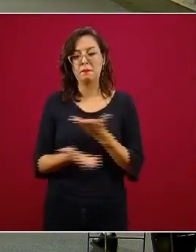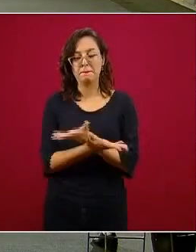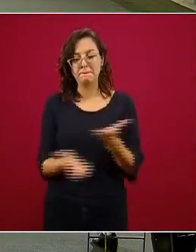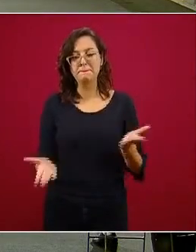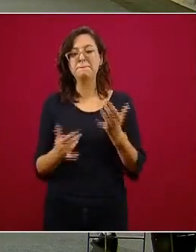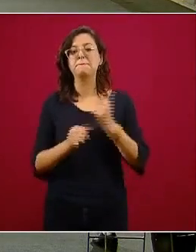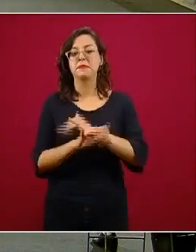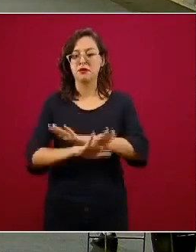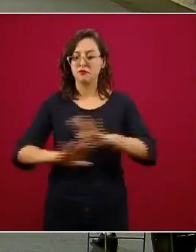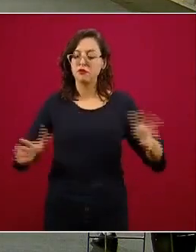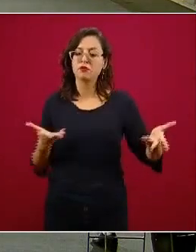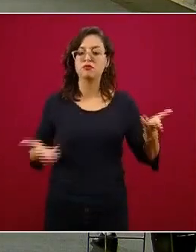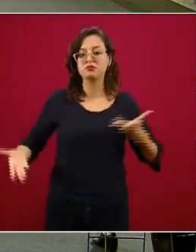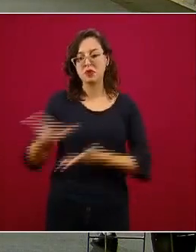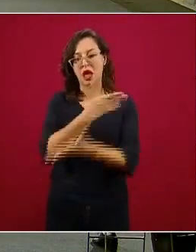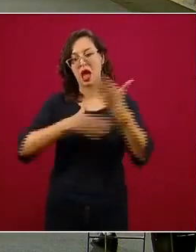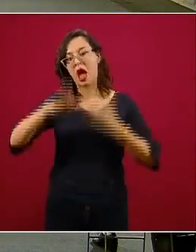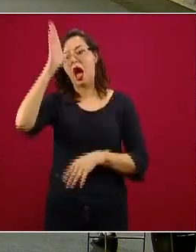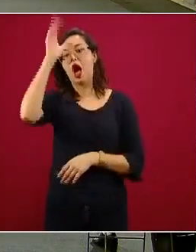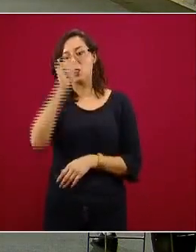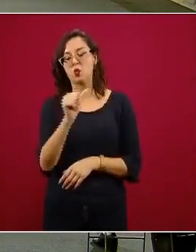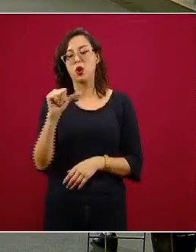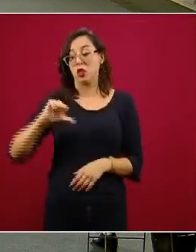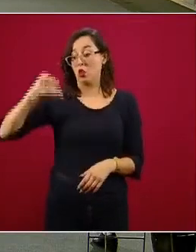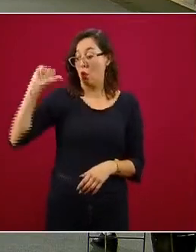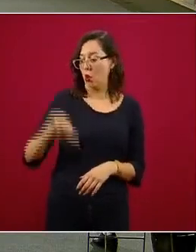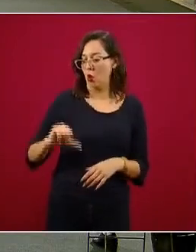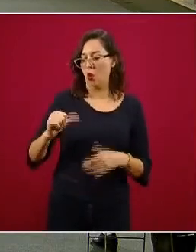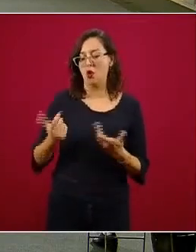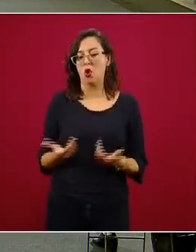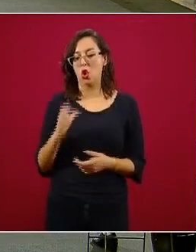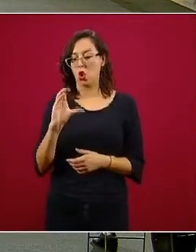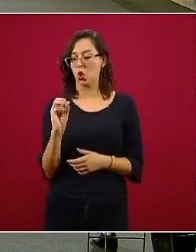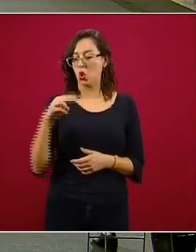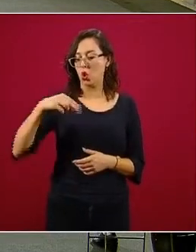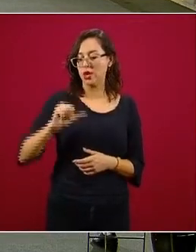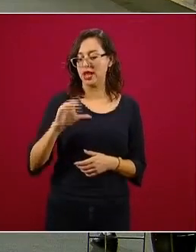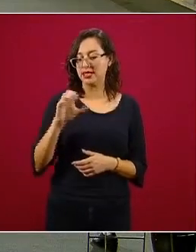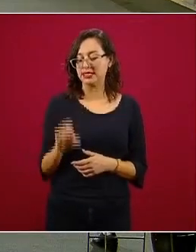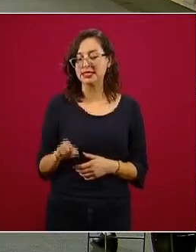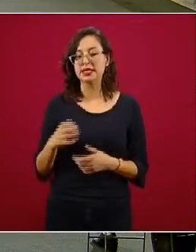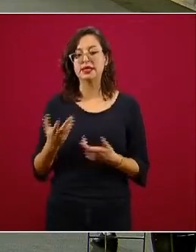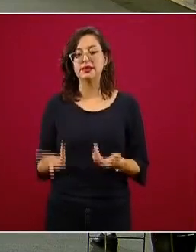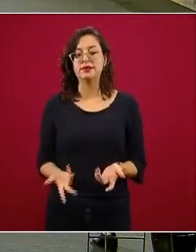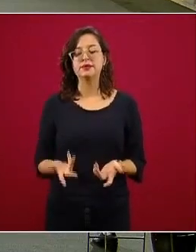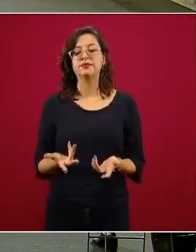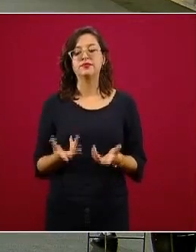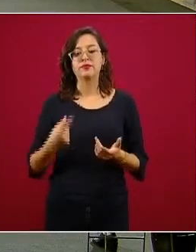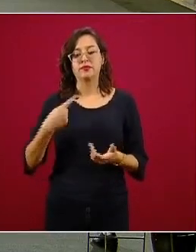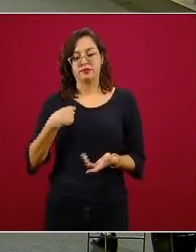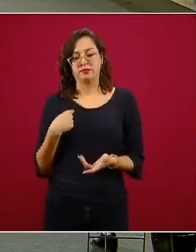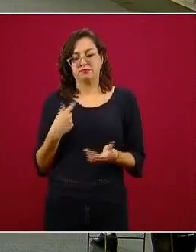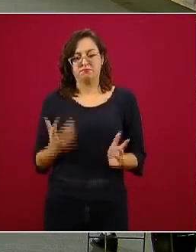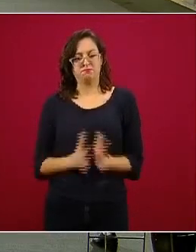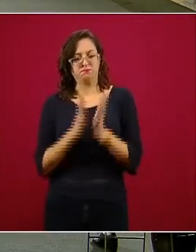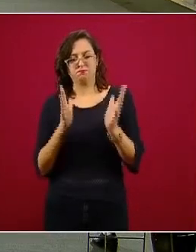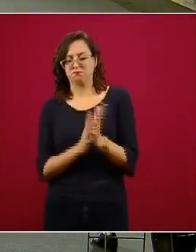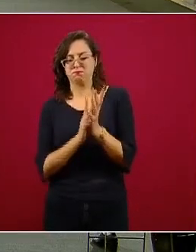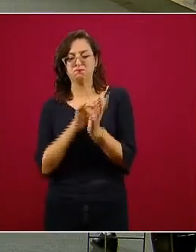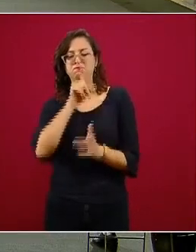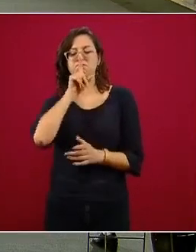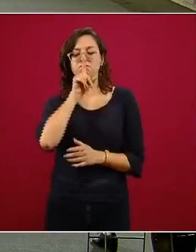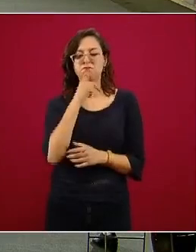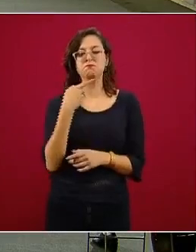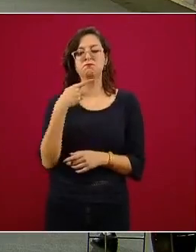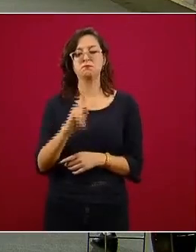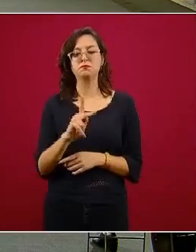comunicar este acuerdo que tuvimos hoy o que se tuvo en el CONASA. Yo no soy participante del Consejo, pero